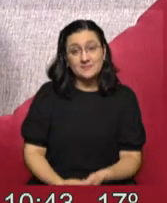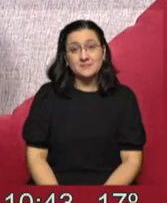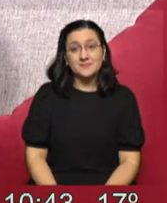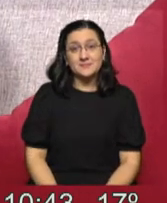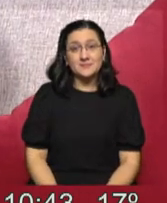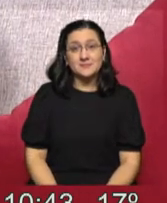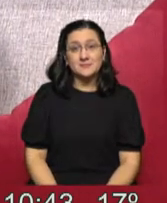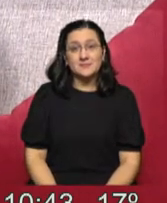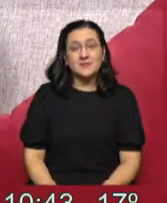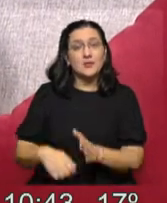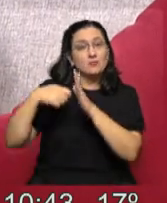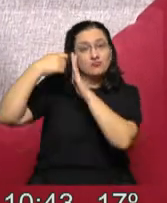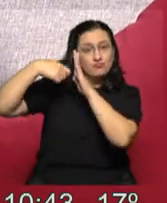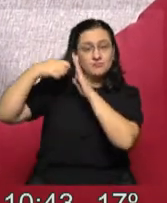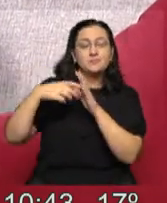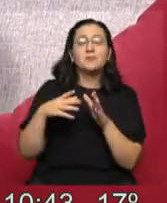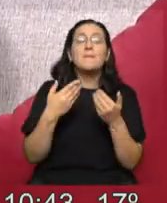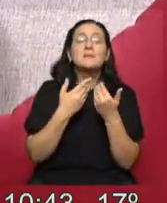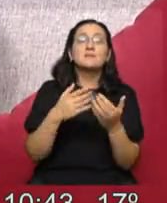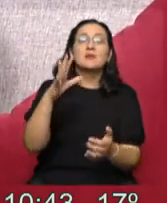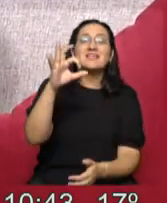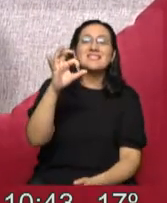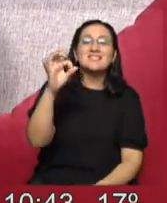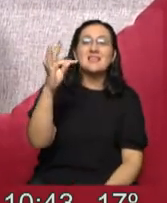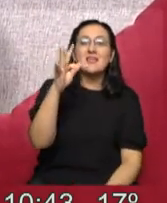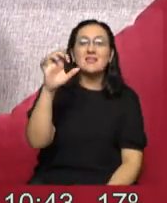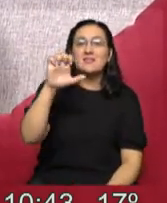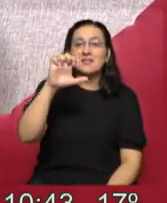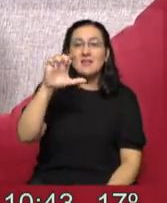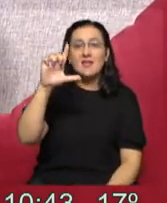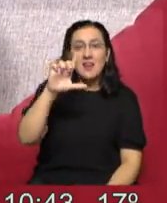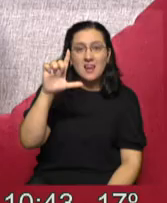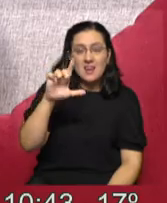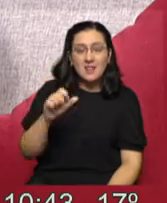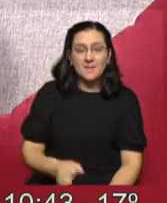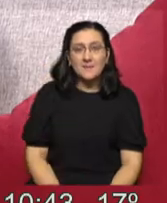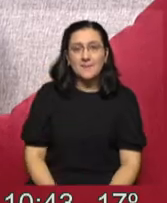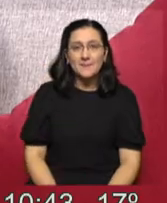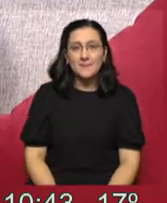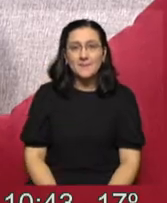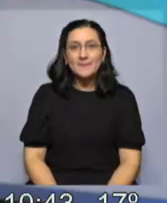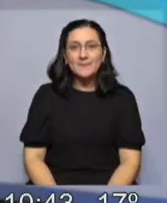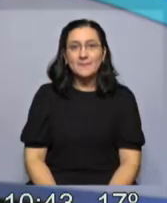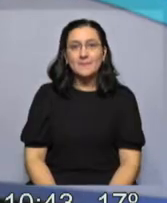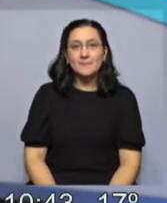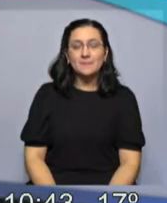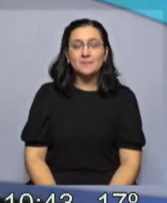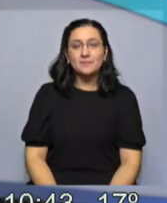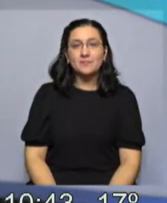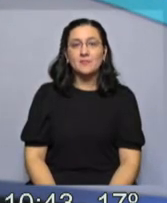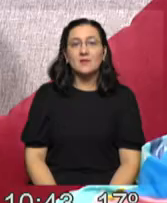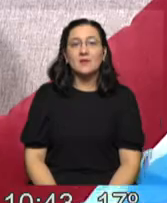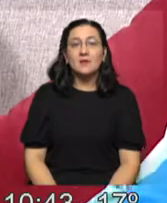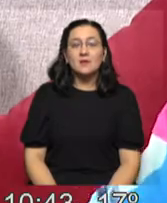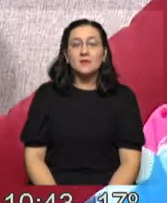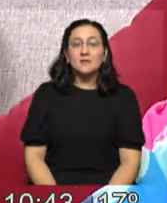con Steel, así nomás. Steel. Que la traducción sería. No es Remington Steel, ¿te acuerdas? No, se acuerda, ¿no?